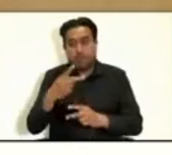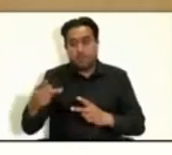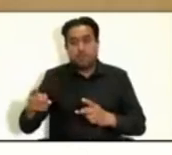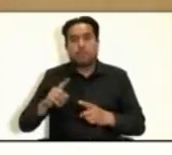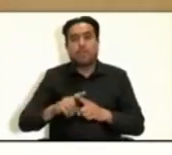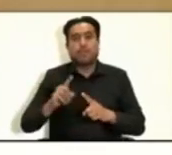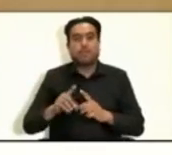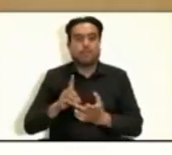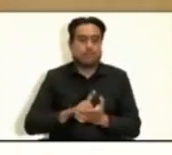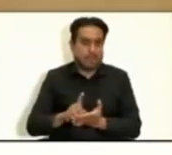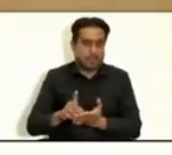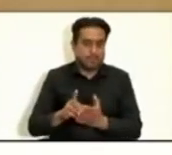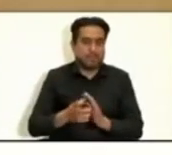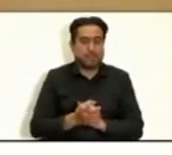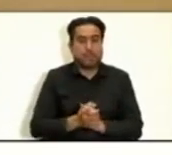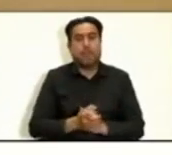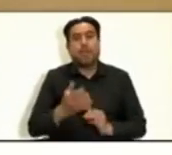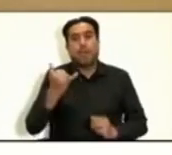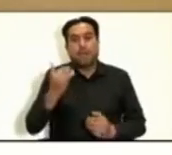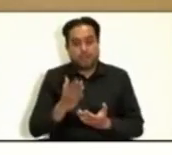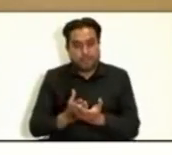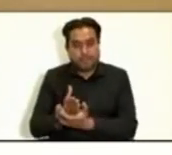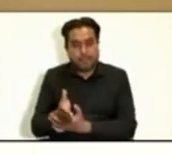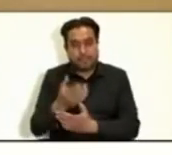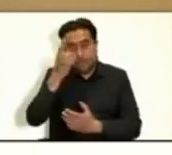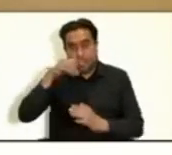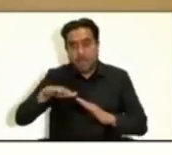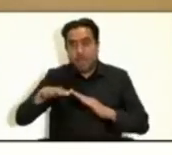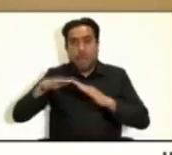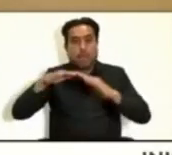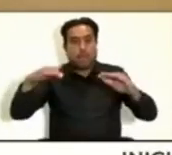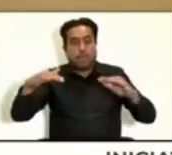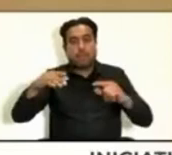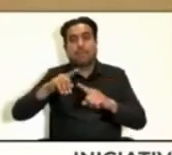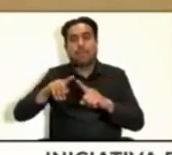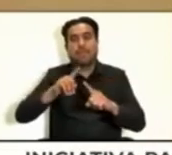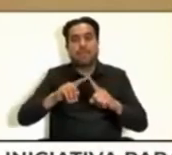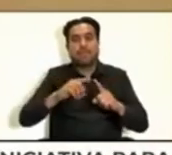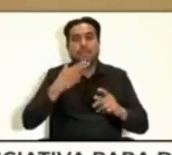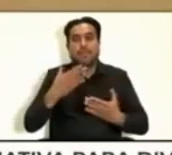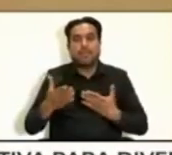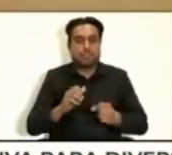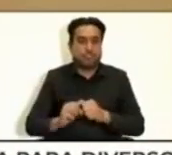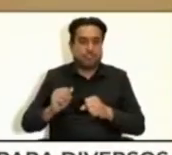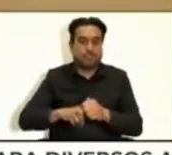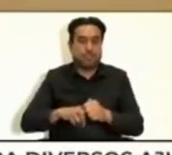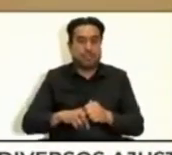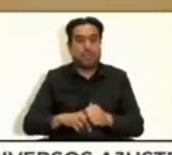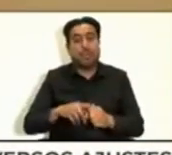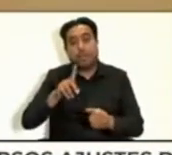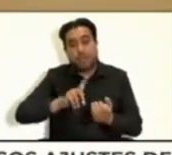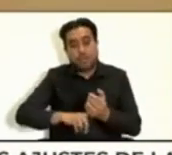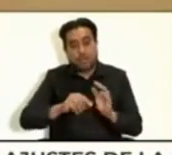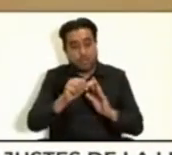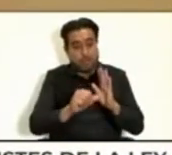derechos fundamentales y en el acceso equitativo a otros bienes sociales se encuentra reconocido en el artículo